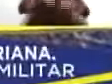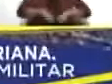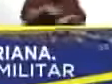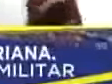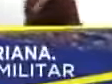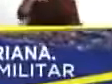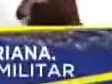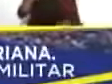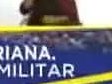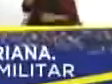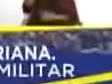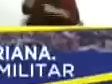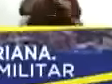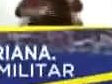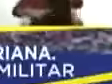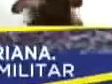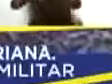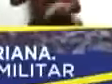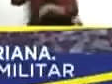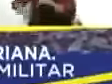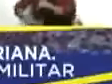Luego de 2 siglos de traición.